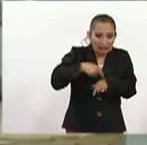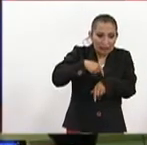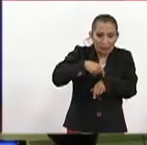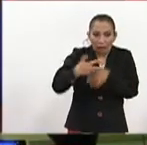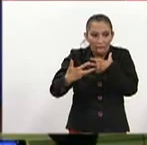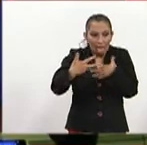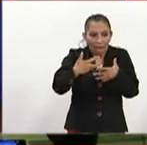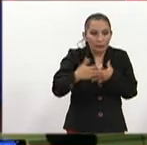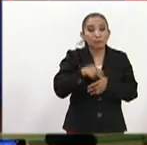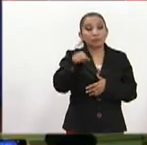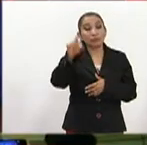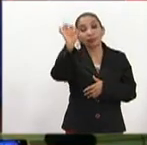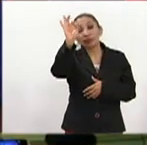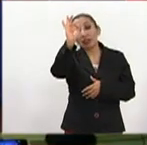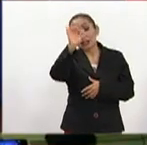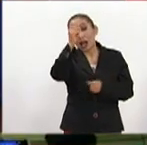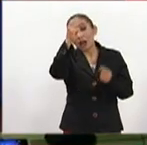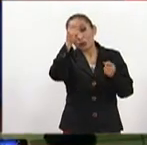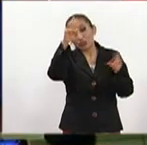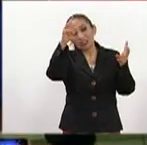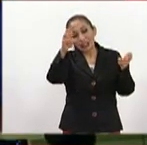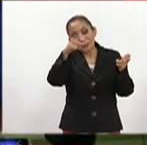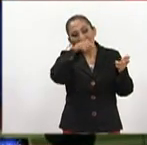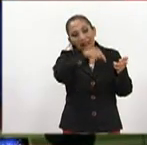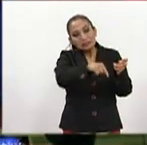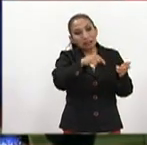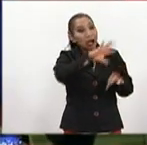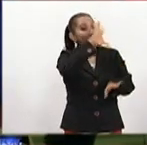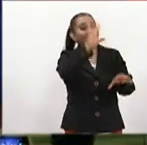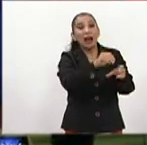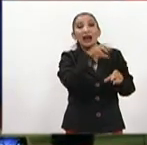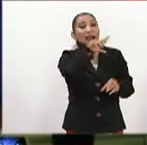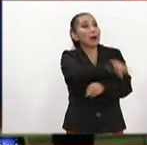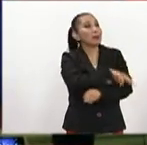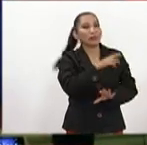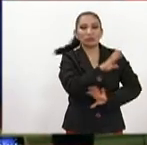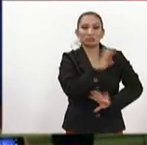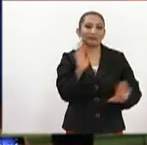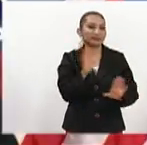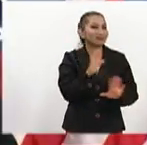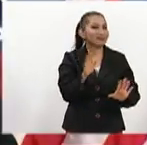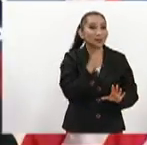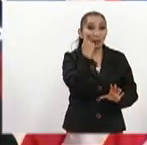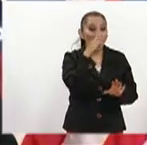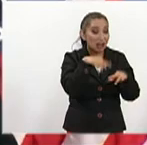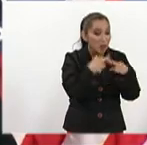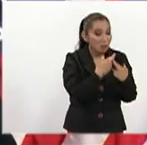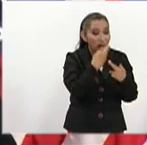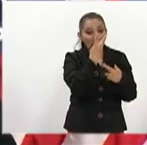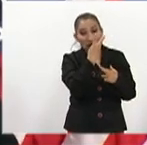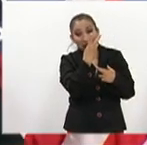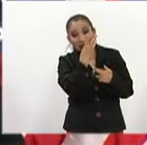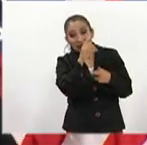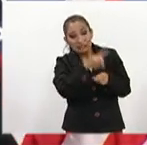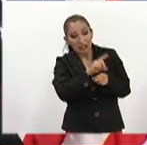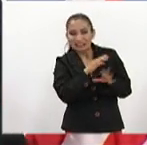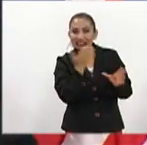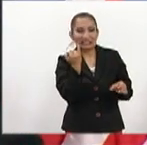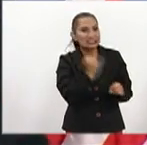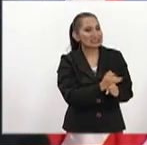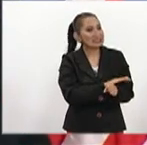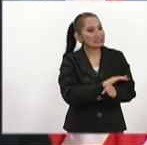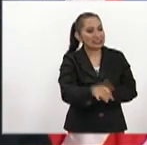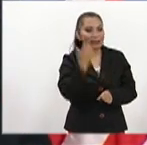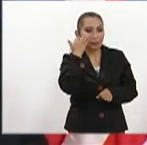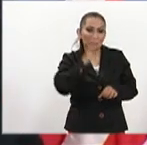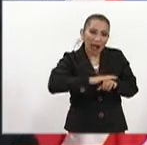temas que probablemente no se puedan acabar de resolver en una reunión de 2-3 días, pero lo que es importante es